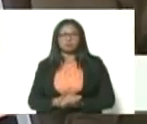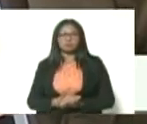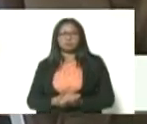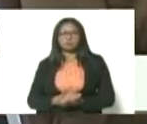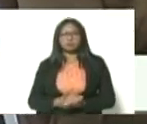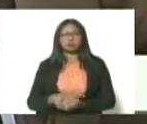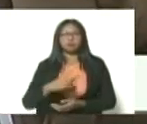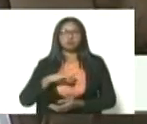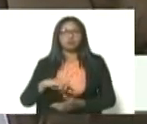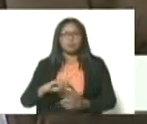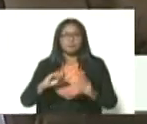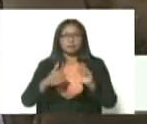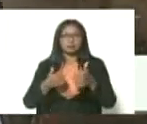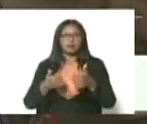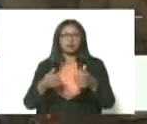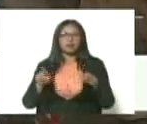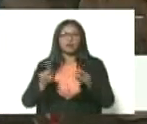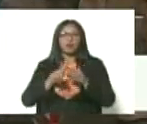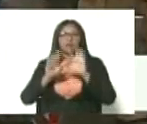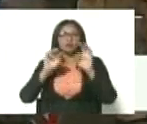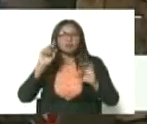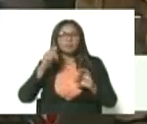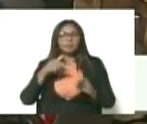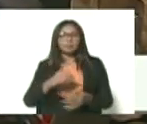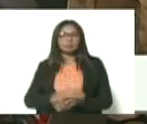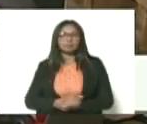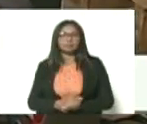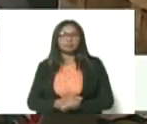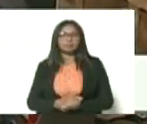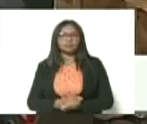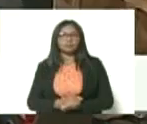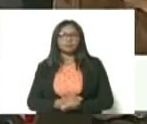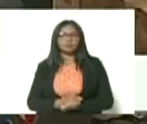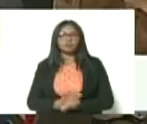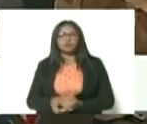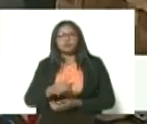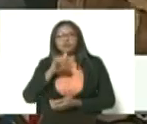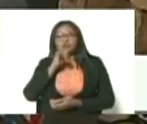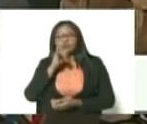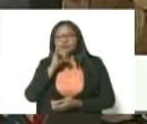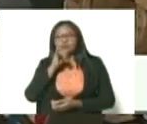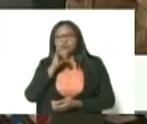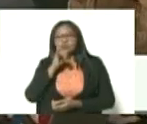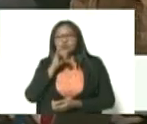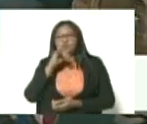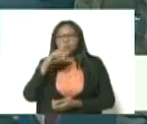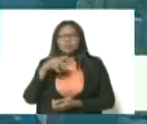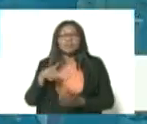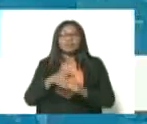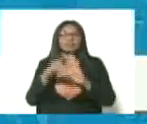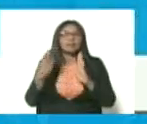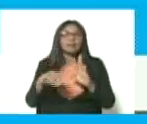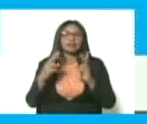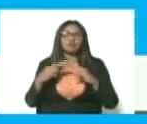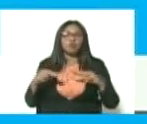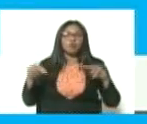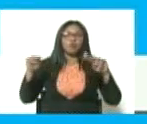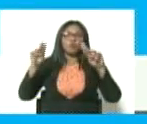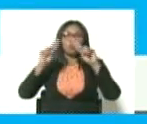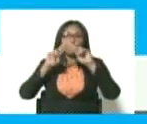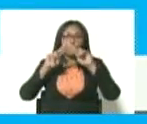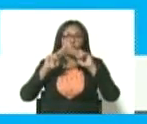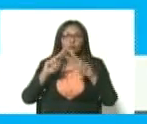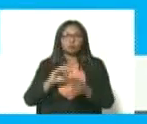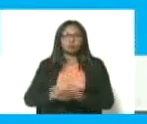el documento preliminar, informe preliminar de la relatora de Derechos Humanos de la ONU que estuvo en